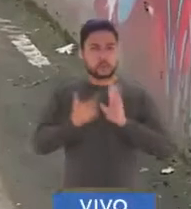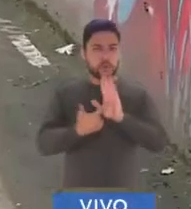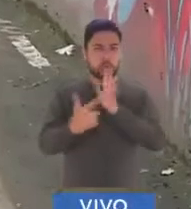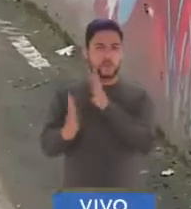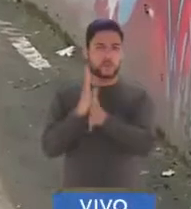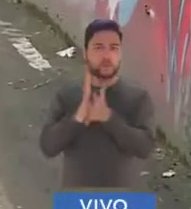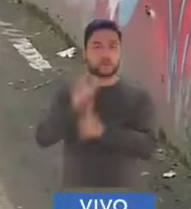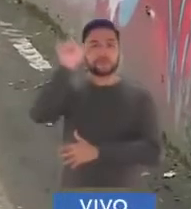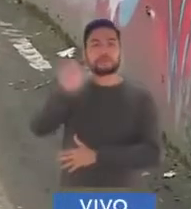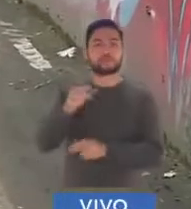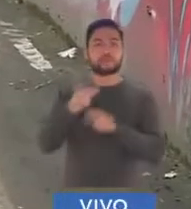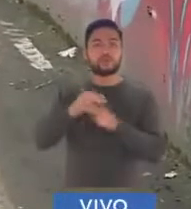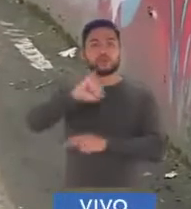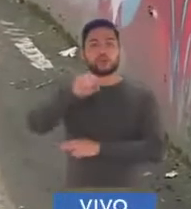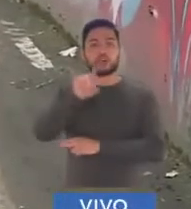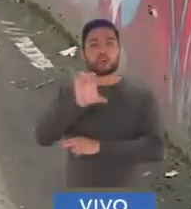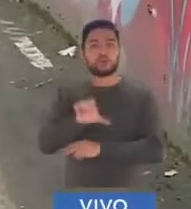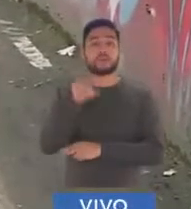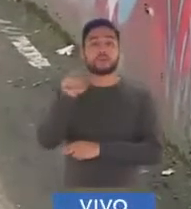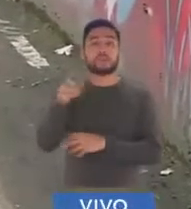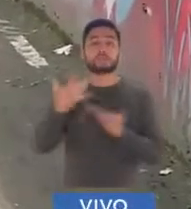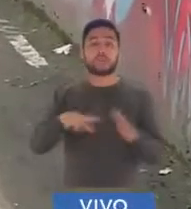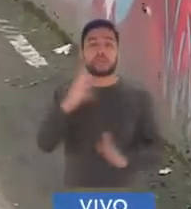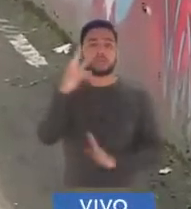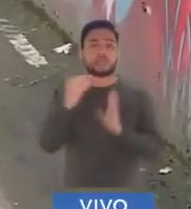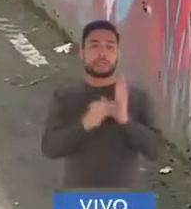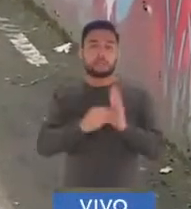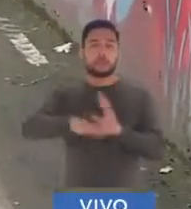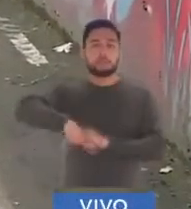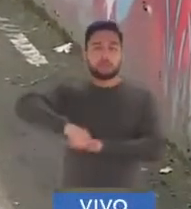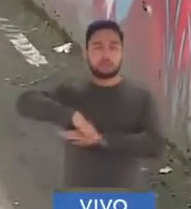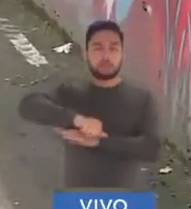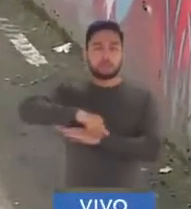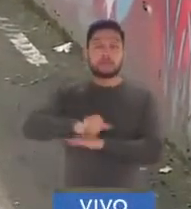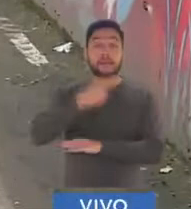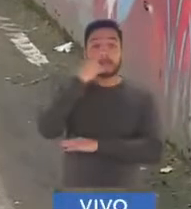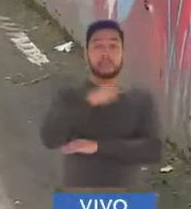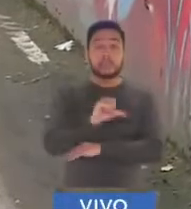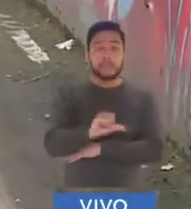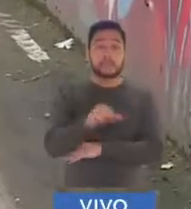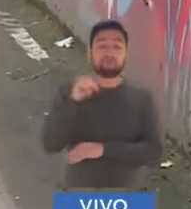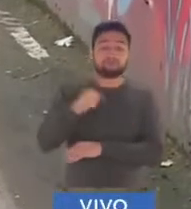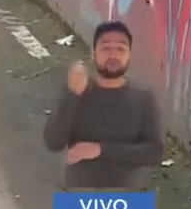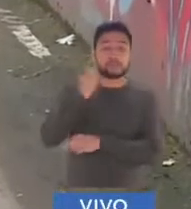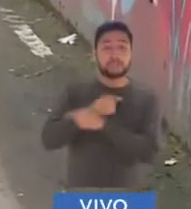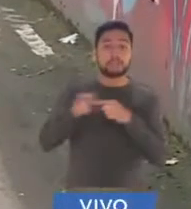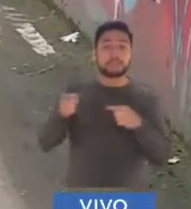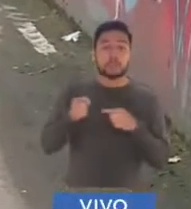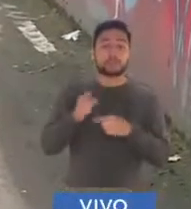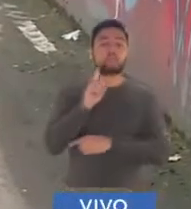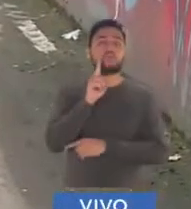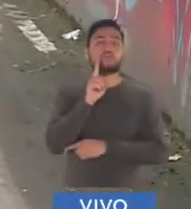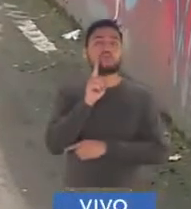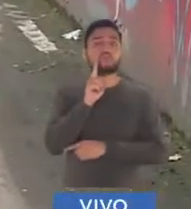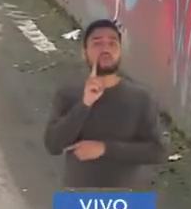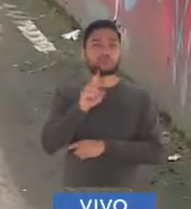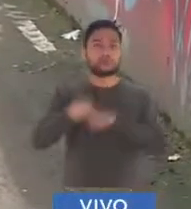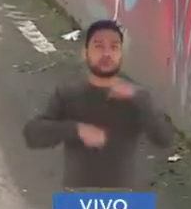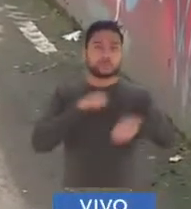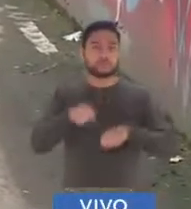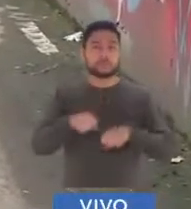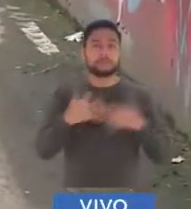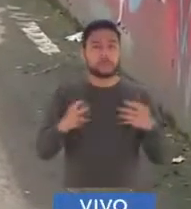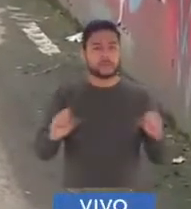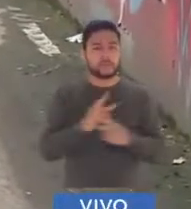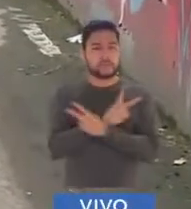Conocimos la historia de José. Le han robado aquí 3 bicicletas y a su hija le robaron esa semana uno con hechos